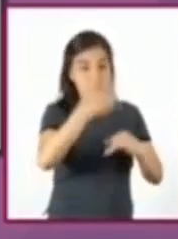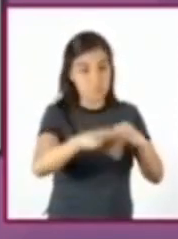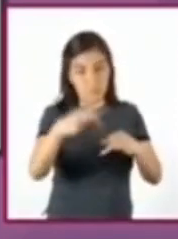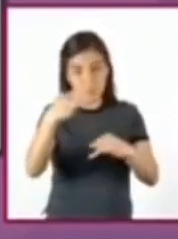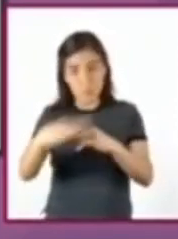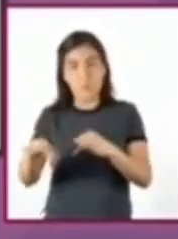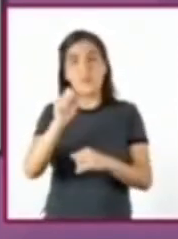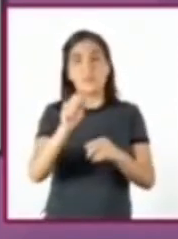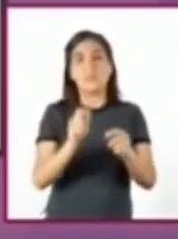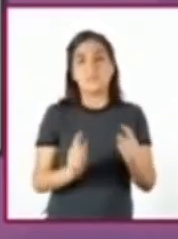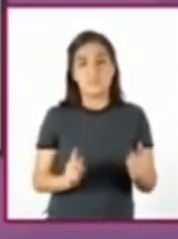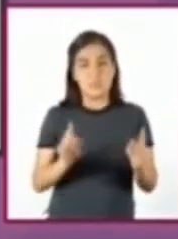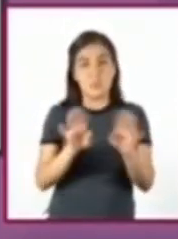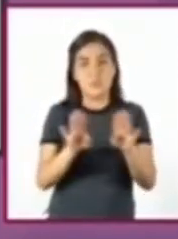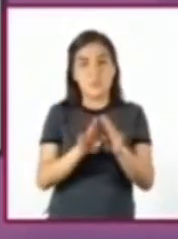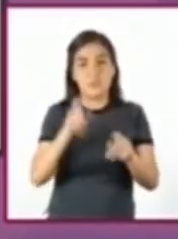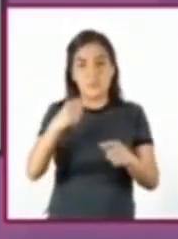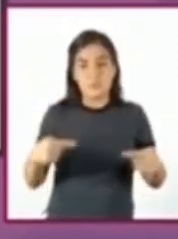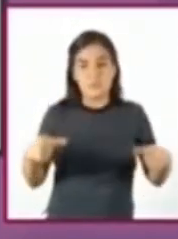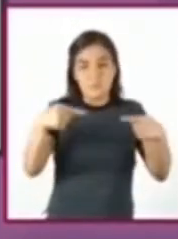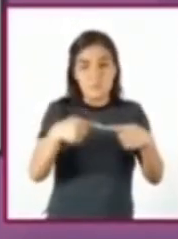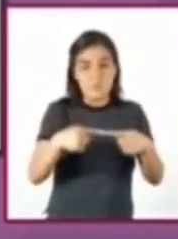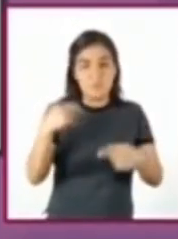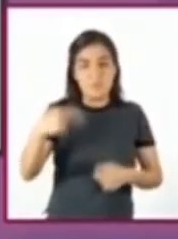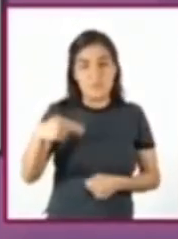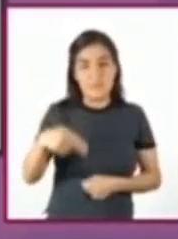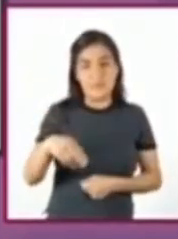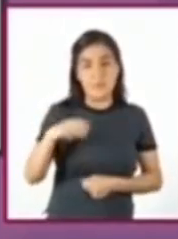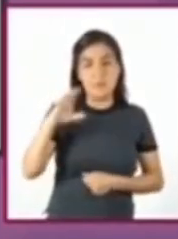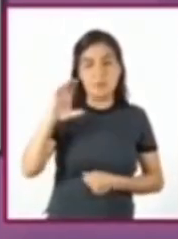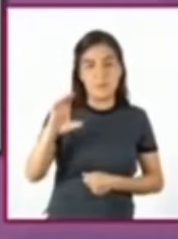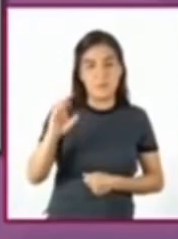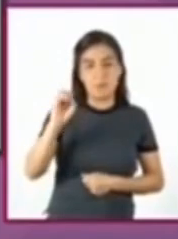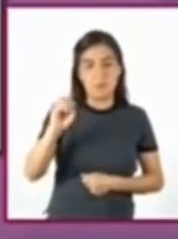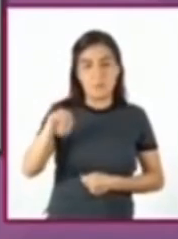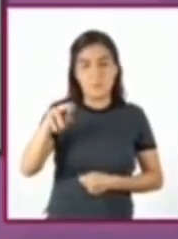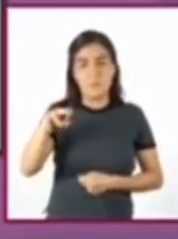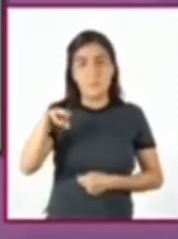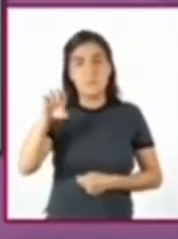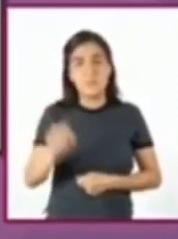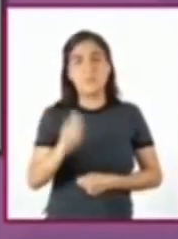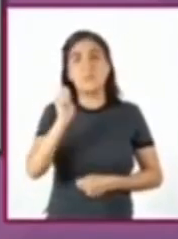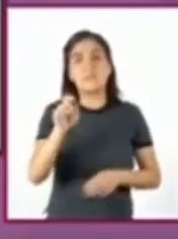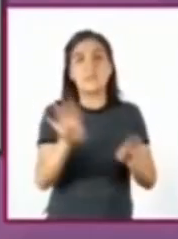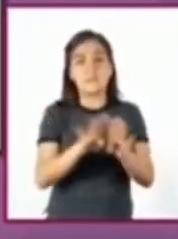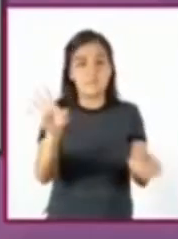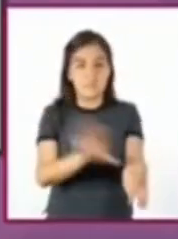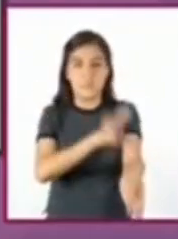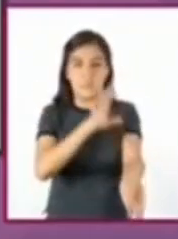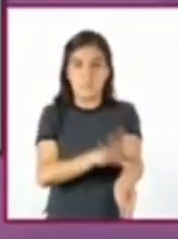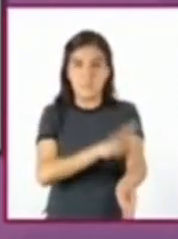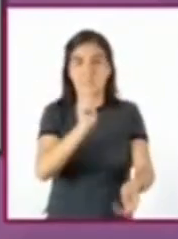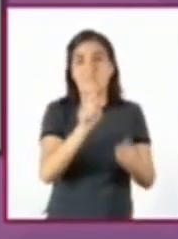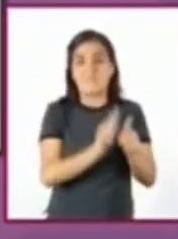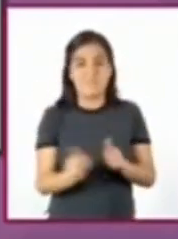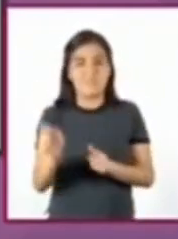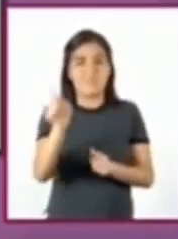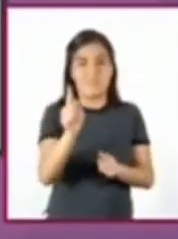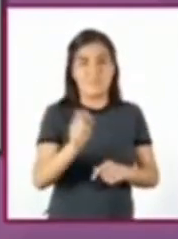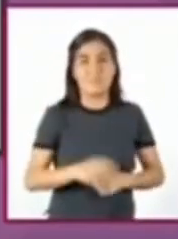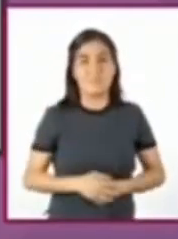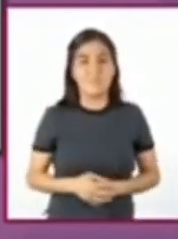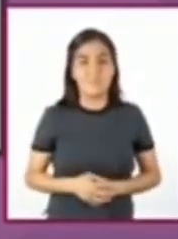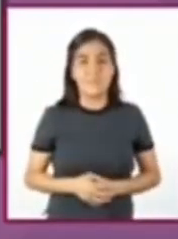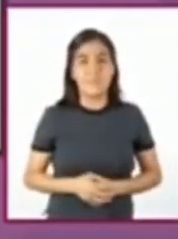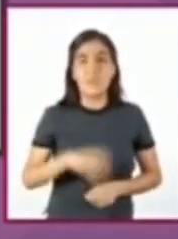extremos comunes, llamados bornes, que a su vez se conectan a la fuente de energía o voltaje.